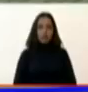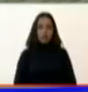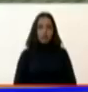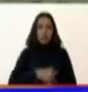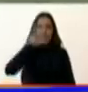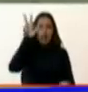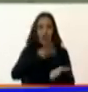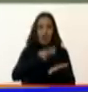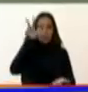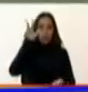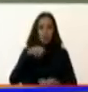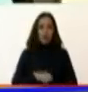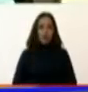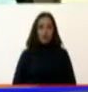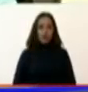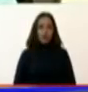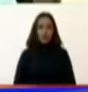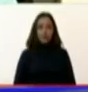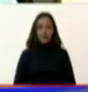¡Aprobado!